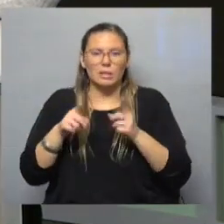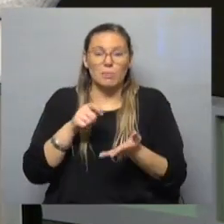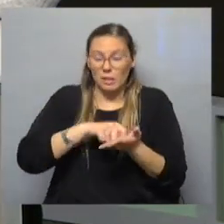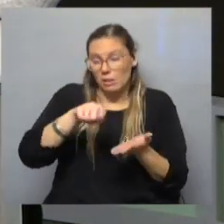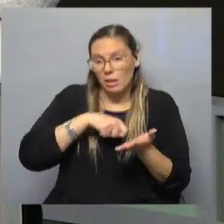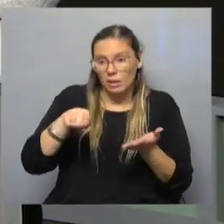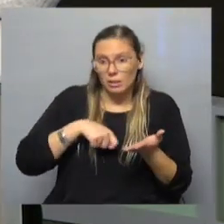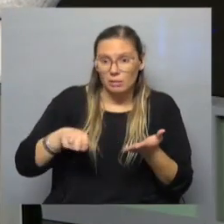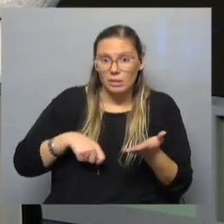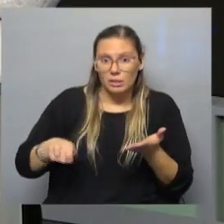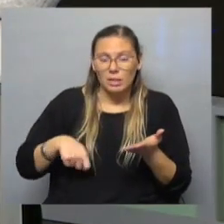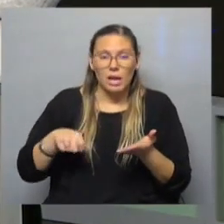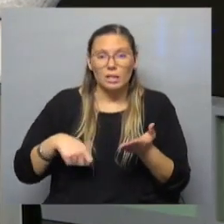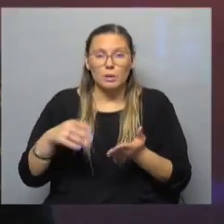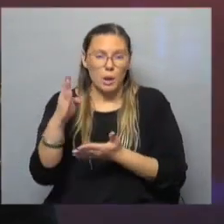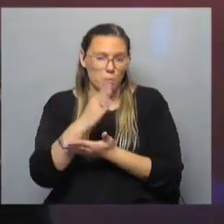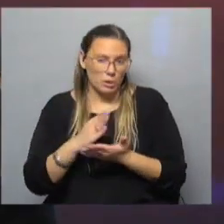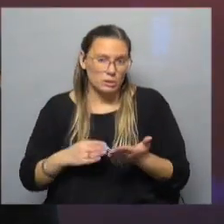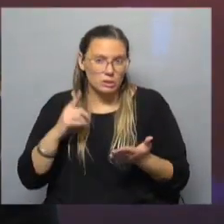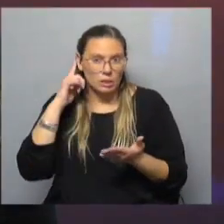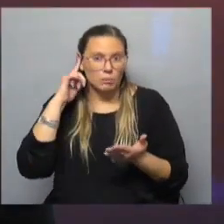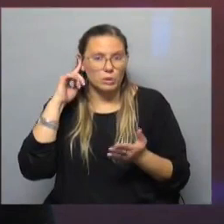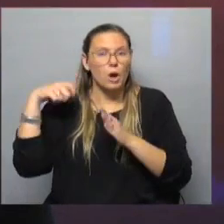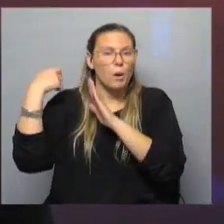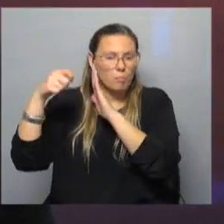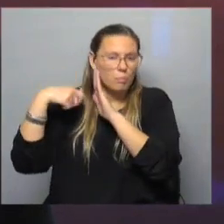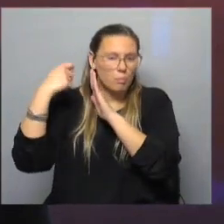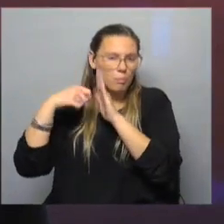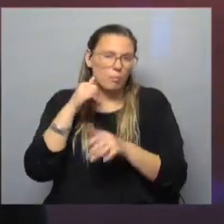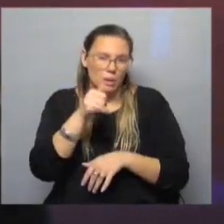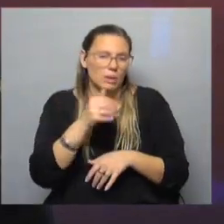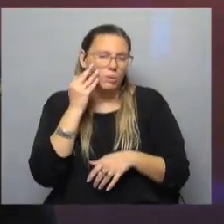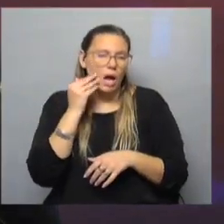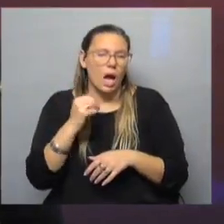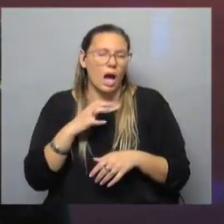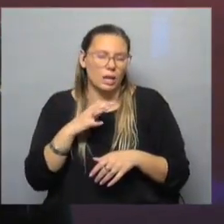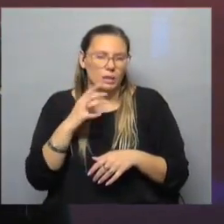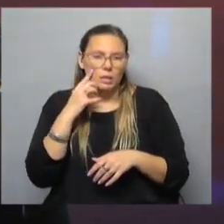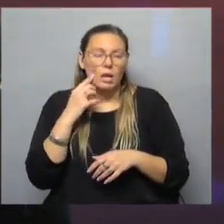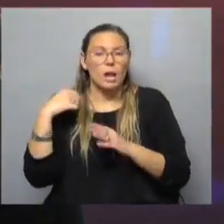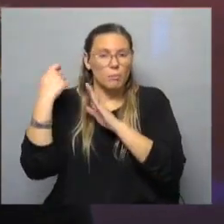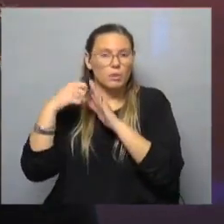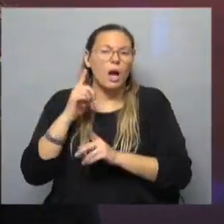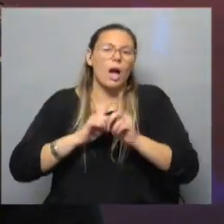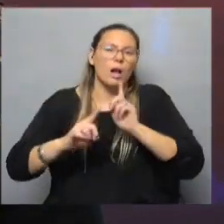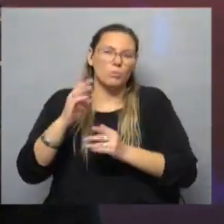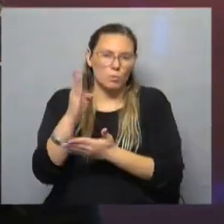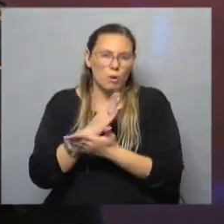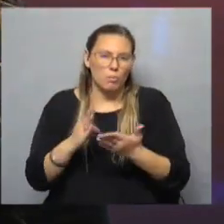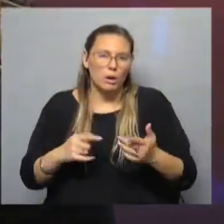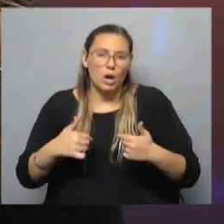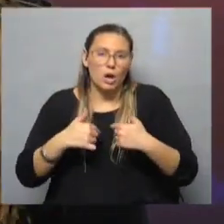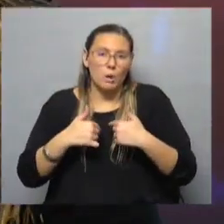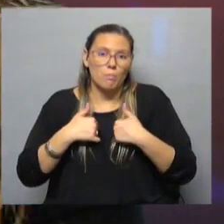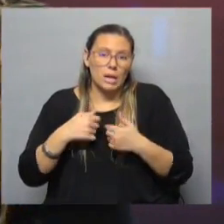escribir, y escribía poesías. Bueno, la película tiene algo de eso. De hecho, en la película hay algunas poesías que escribí